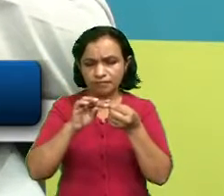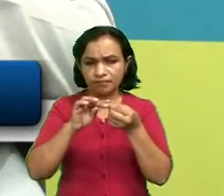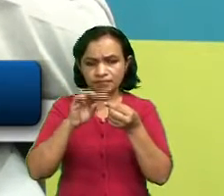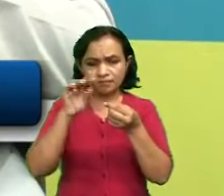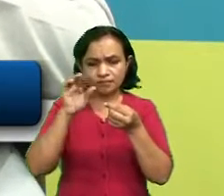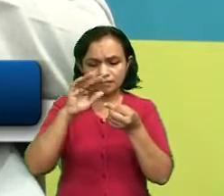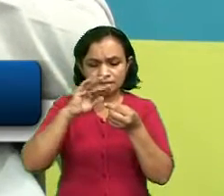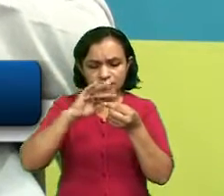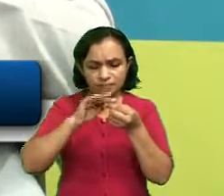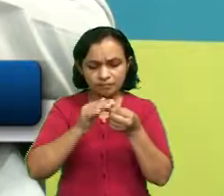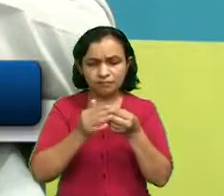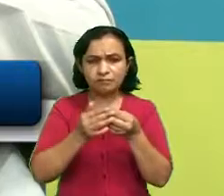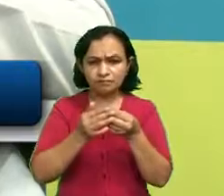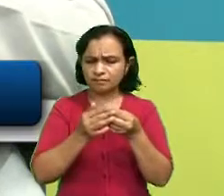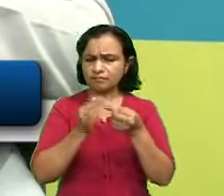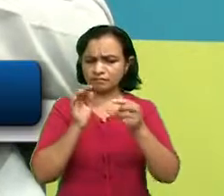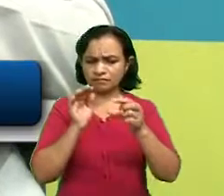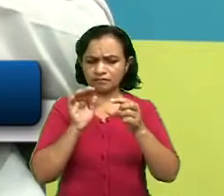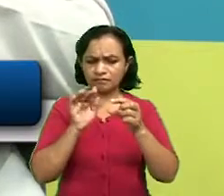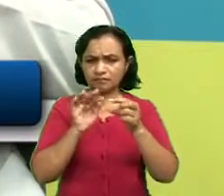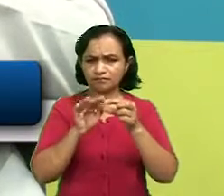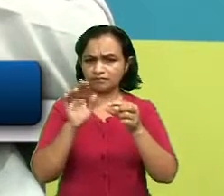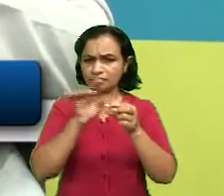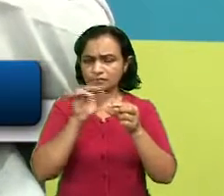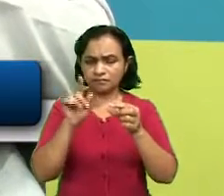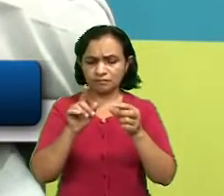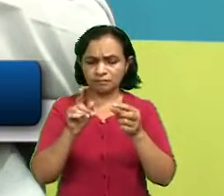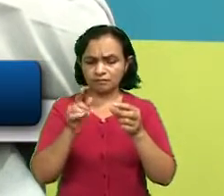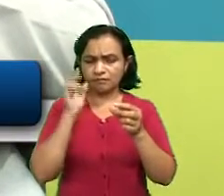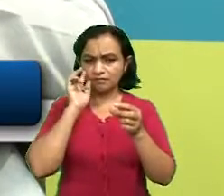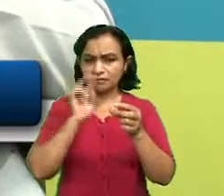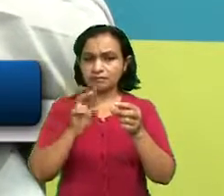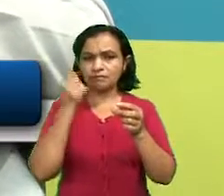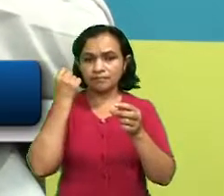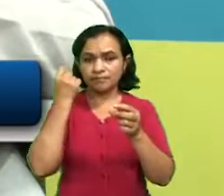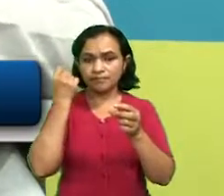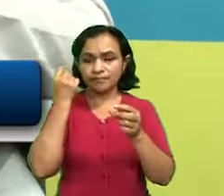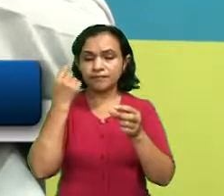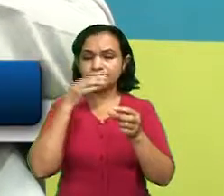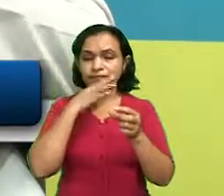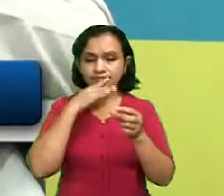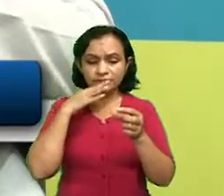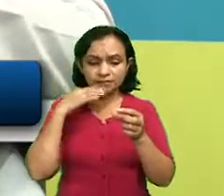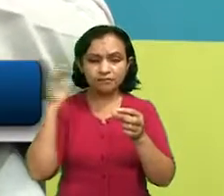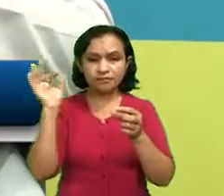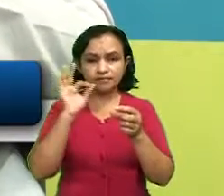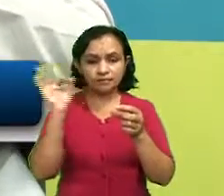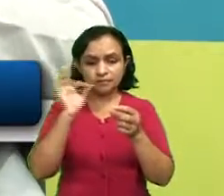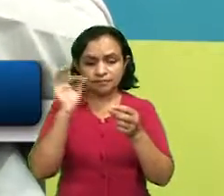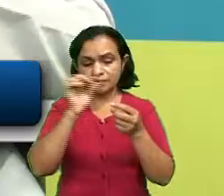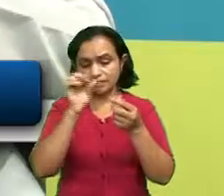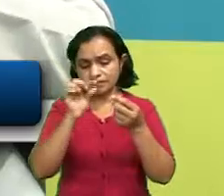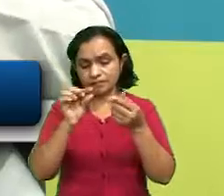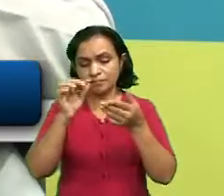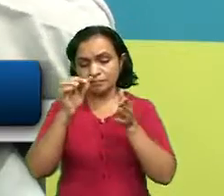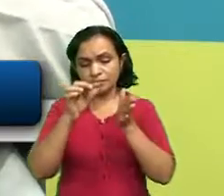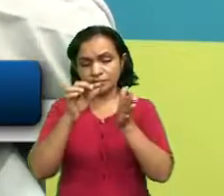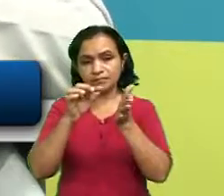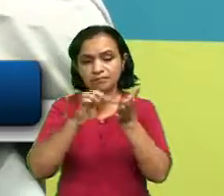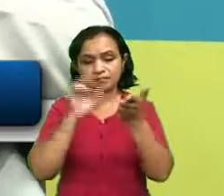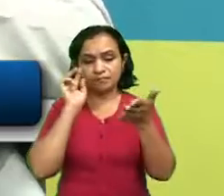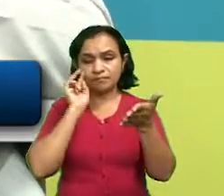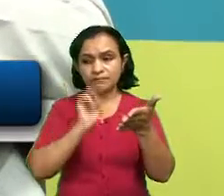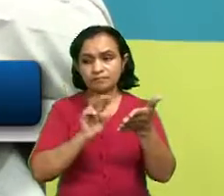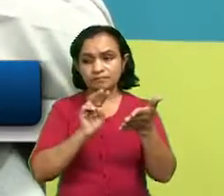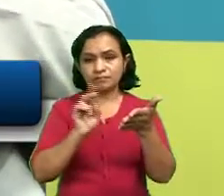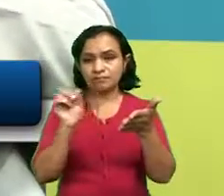misma pastilla. Entonces, si el producto no es así, no debe tener eso. Entonces, uno por el color, por la forma, por la presentación, puede ver que